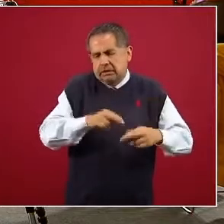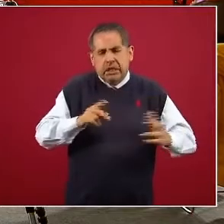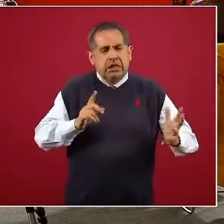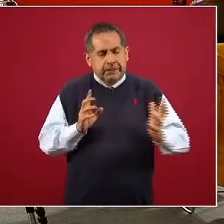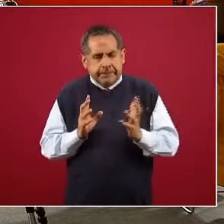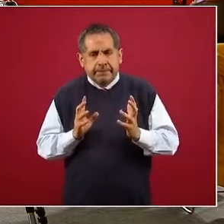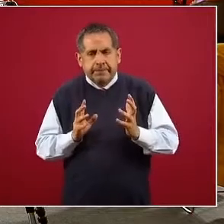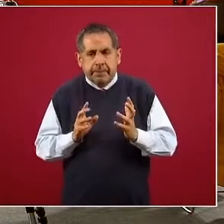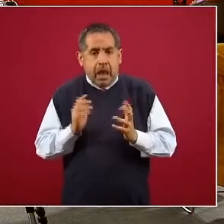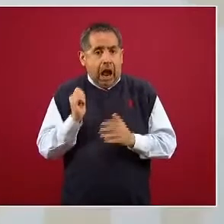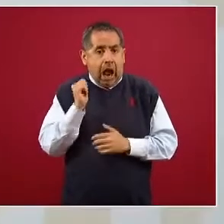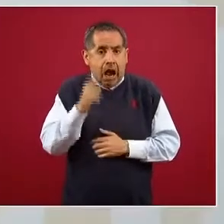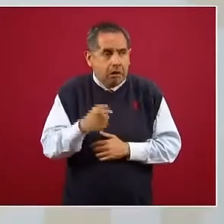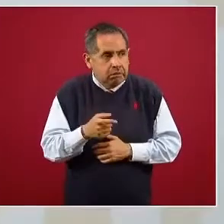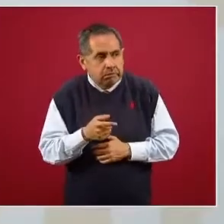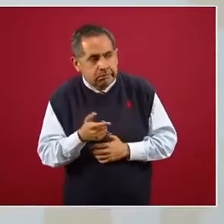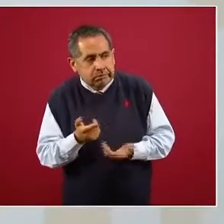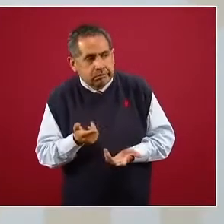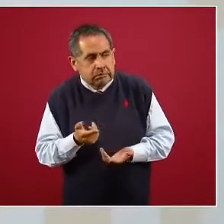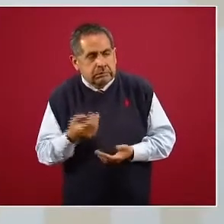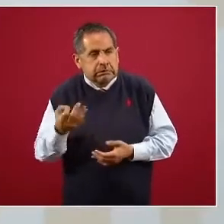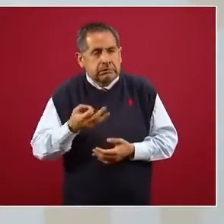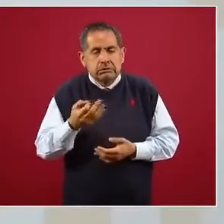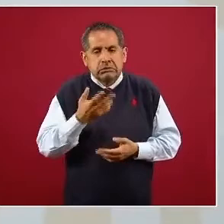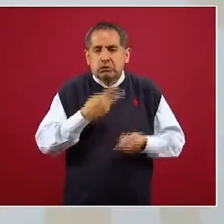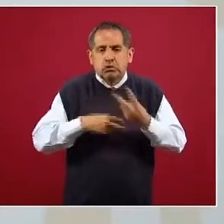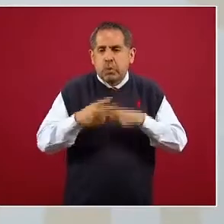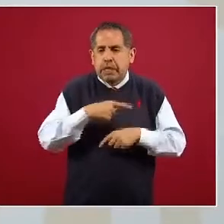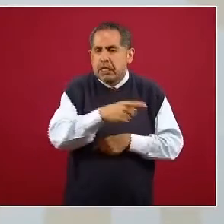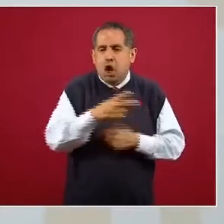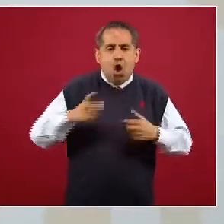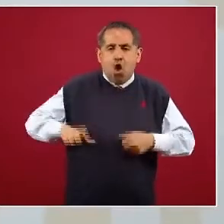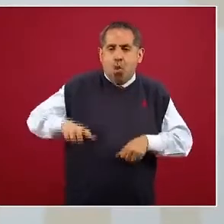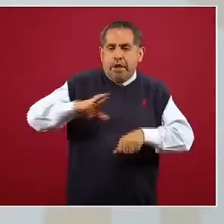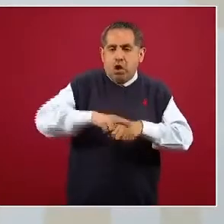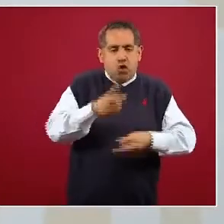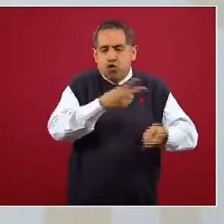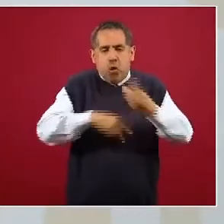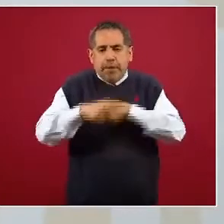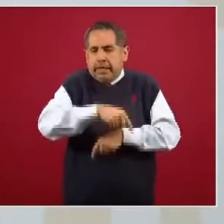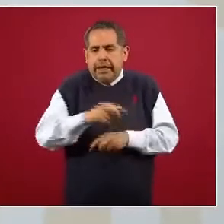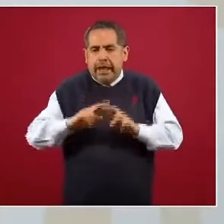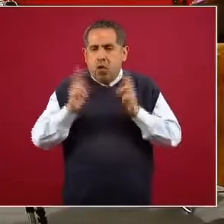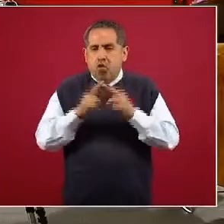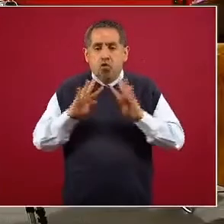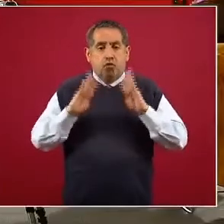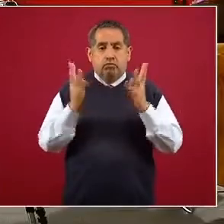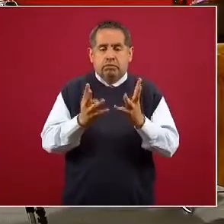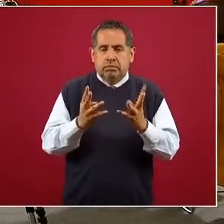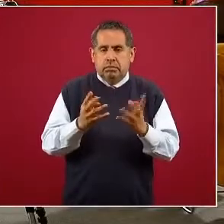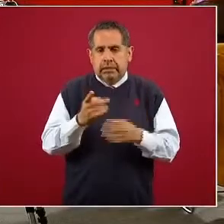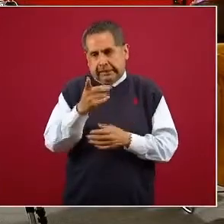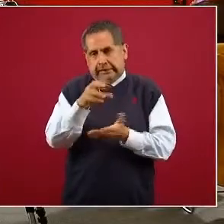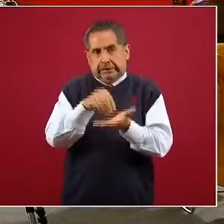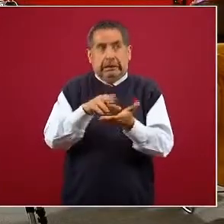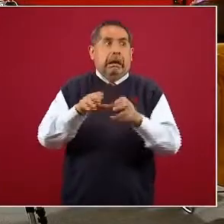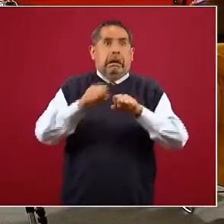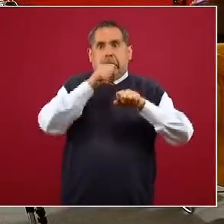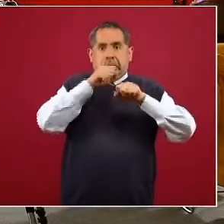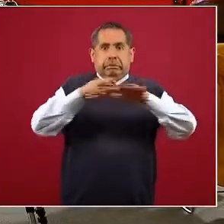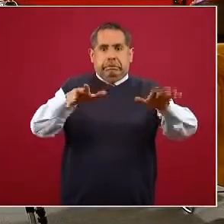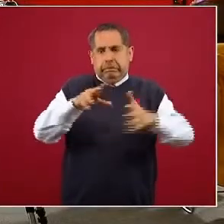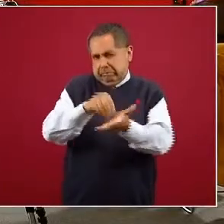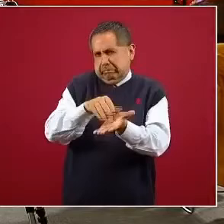pero por alguna razón sistemáticamente hay gobernadores que no asisten a la reunión. Quizás eso es parte de la nota que